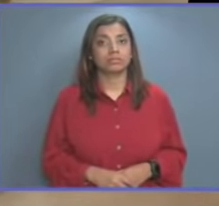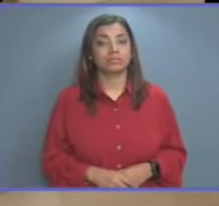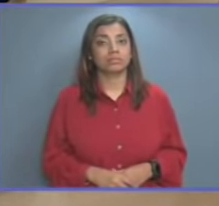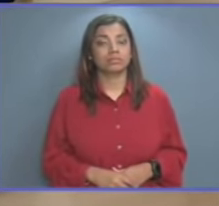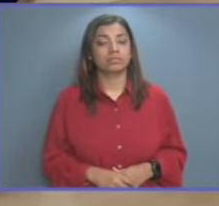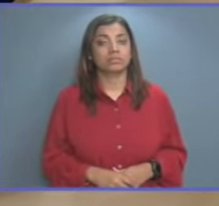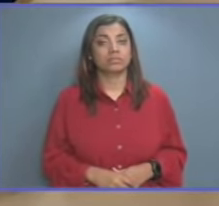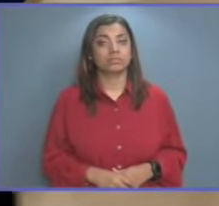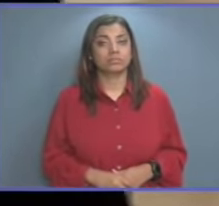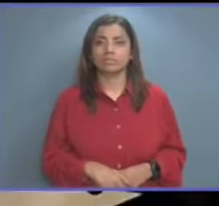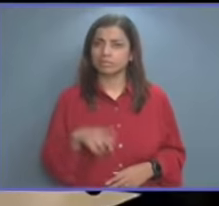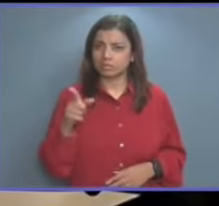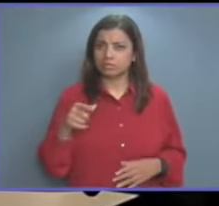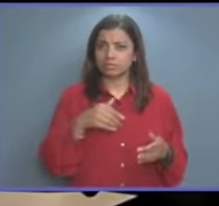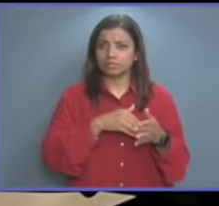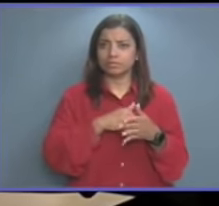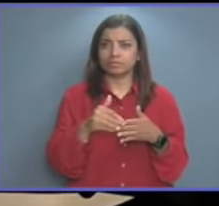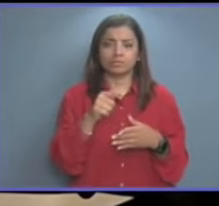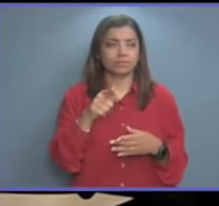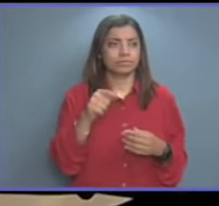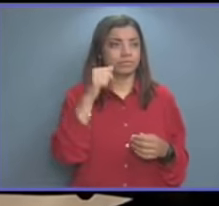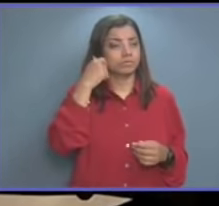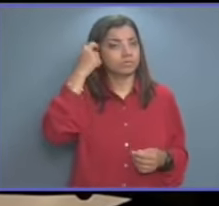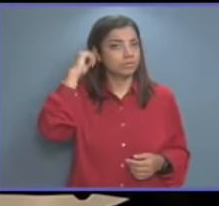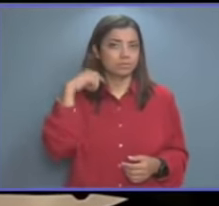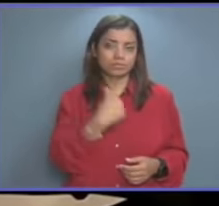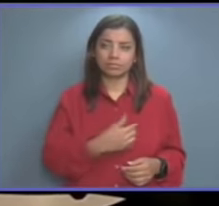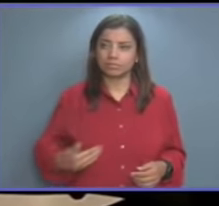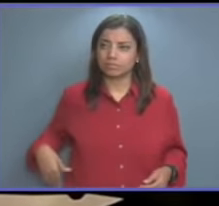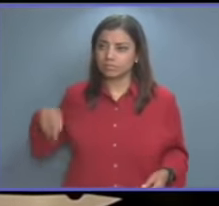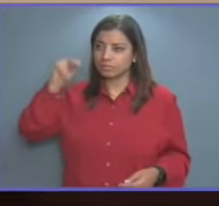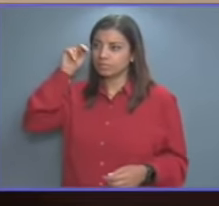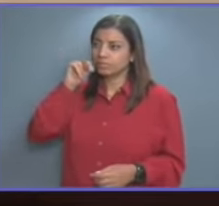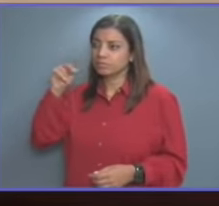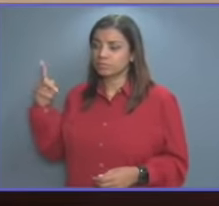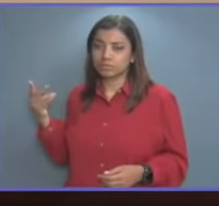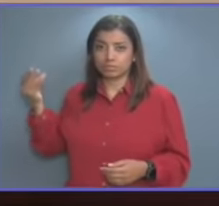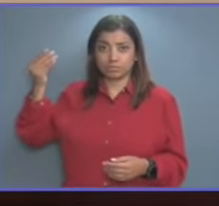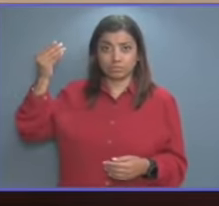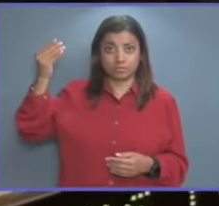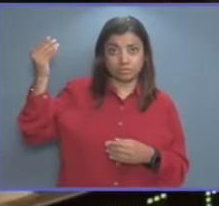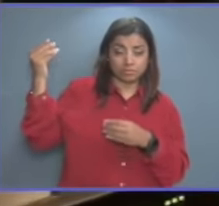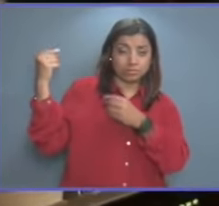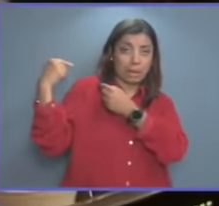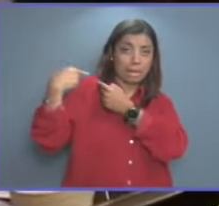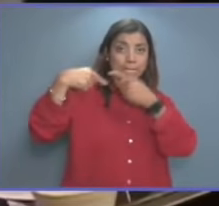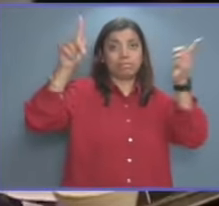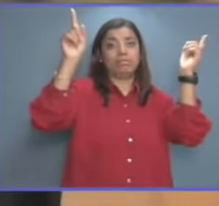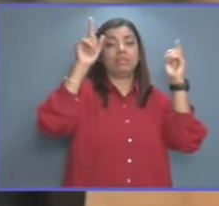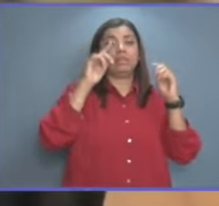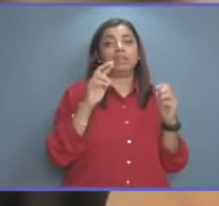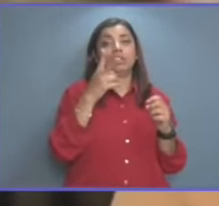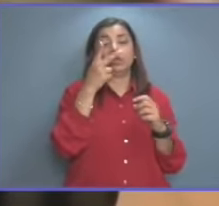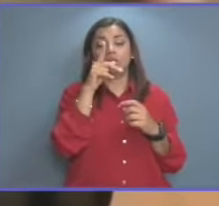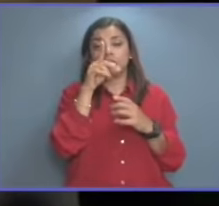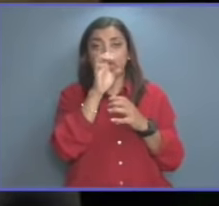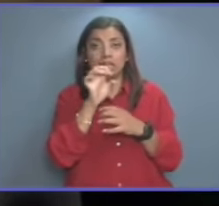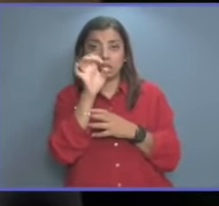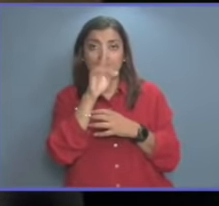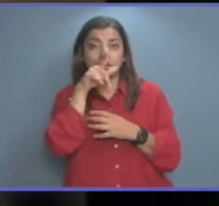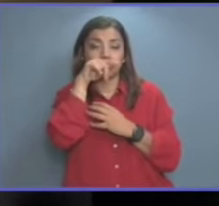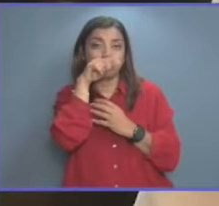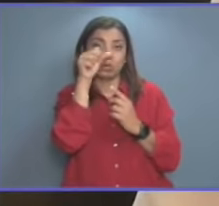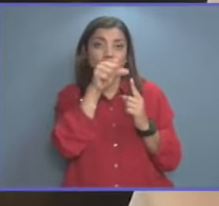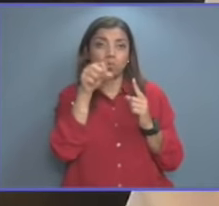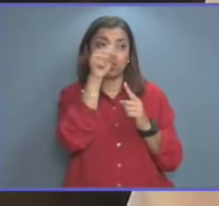todo comenzó con la bomba lanzada por el presidente bucl en twitter era 2 de enero y el primer adelanto sobre el trabajo que tendrá